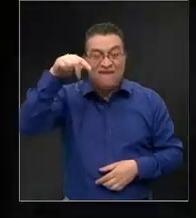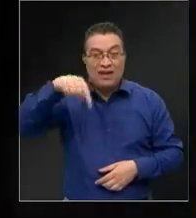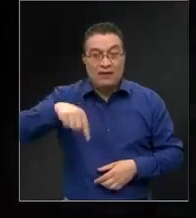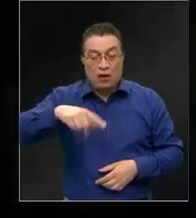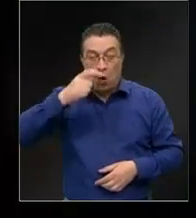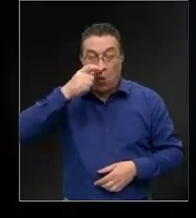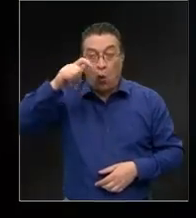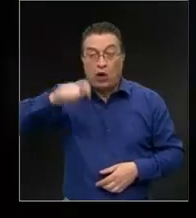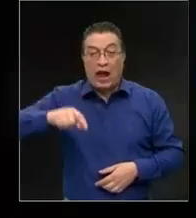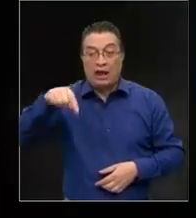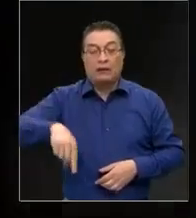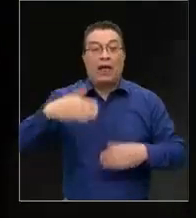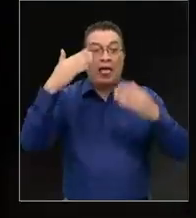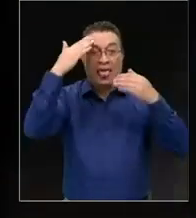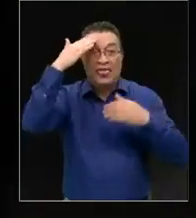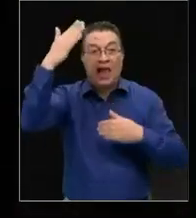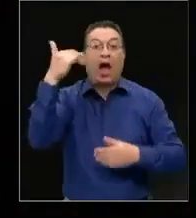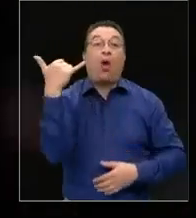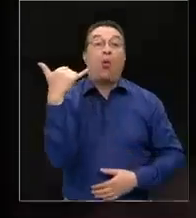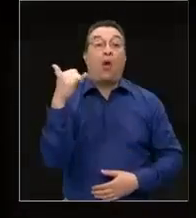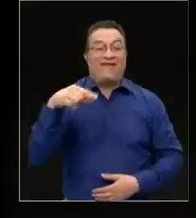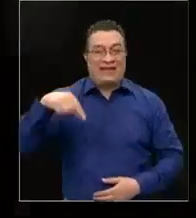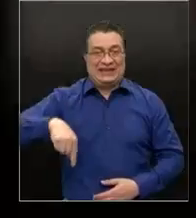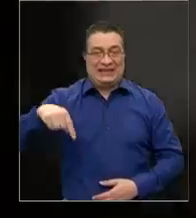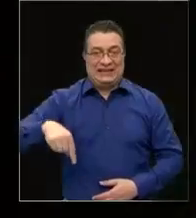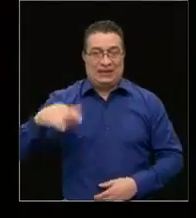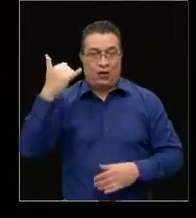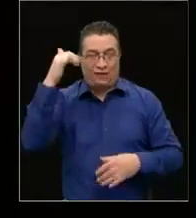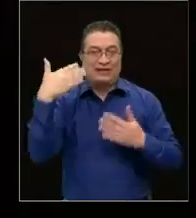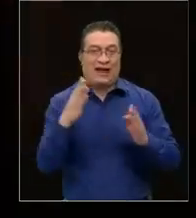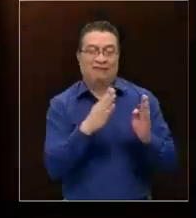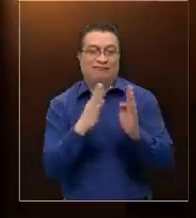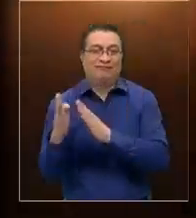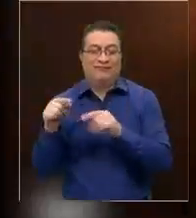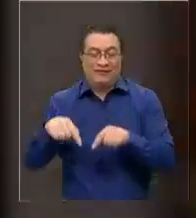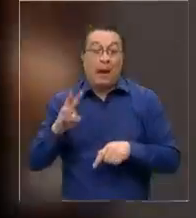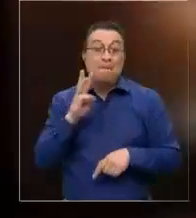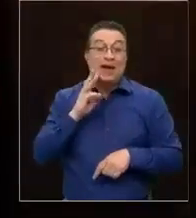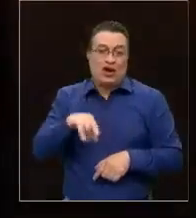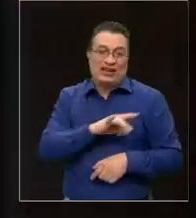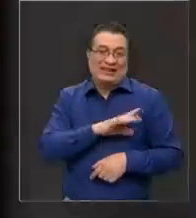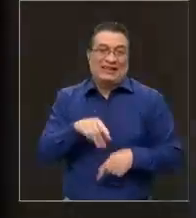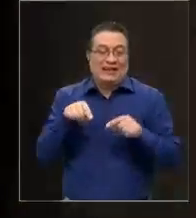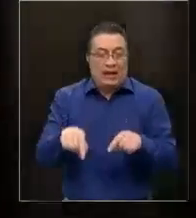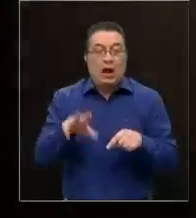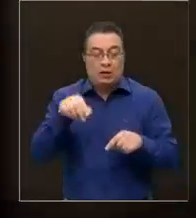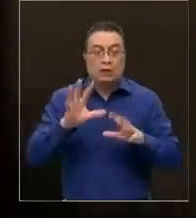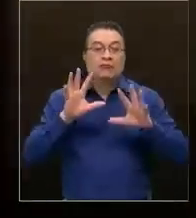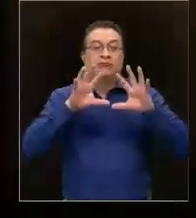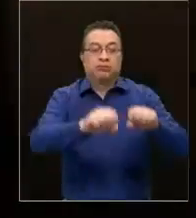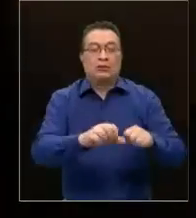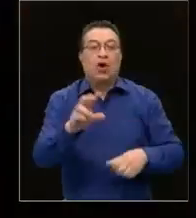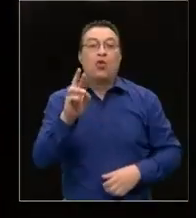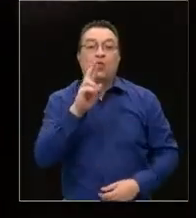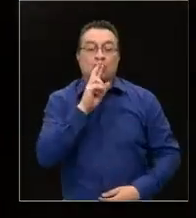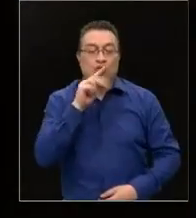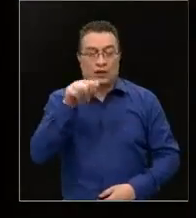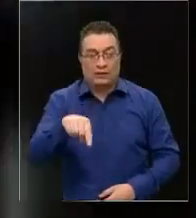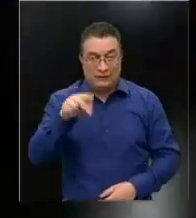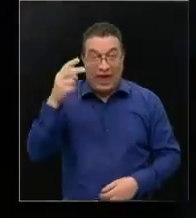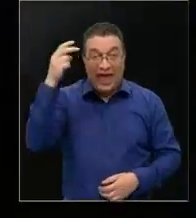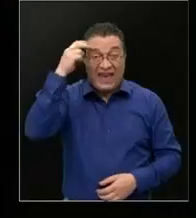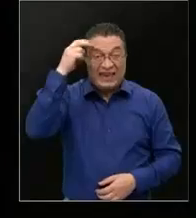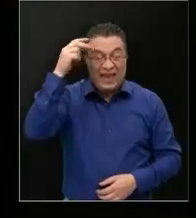aquí en Ucrania ya es día jueves, tal como el jueves en que empezó entonces esta invasión rusa. Decíamos entonces, en Kiev,